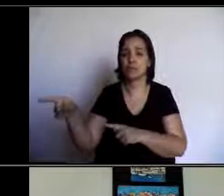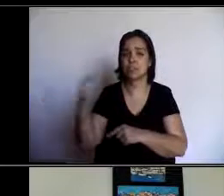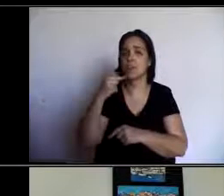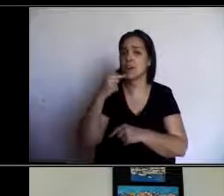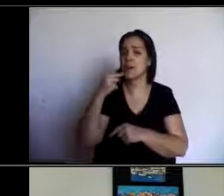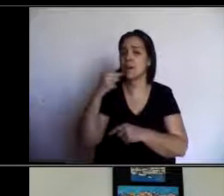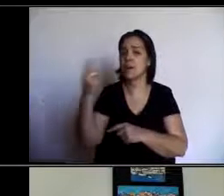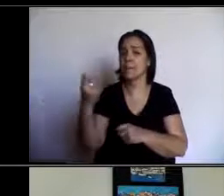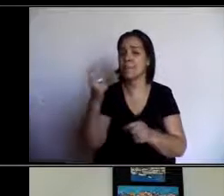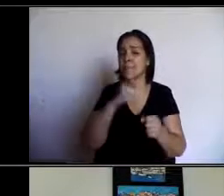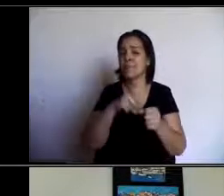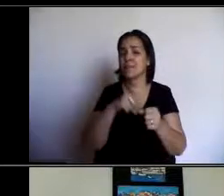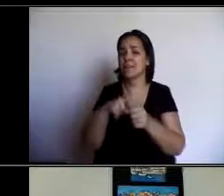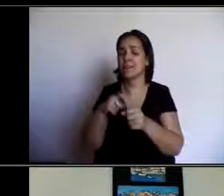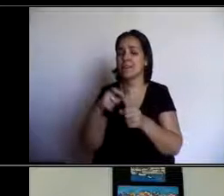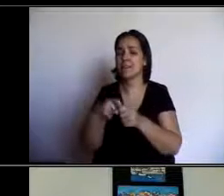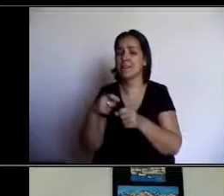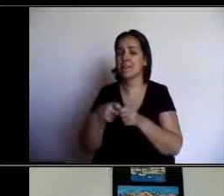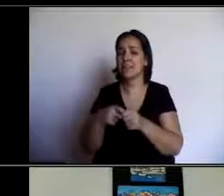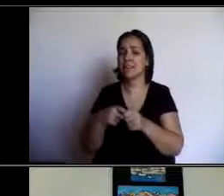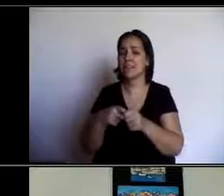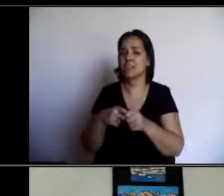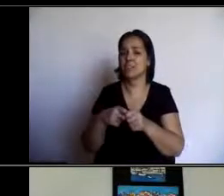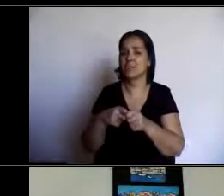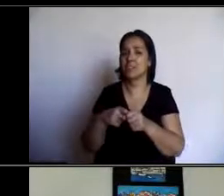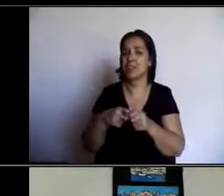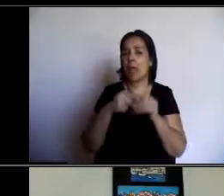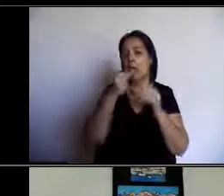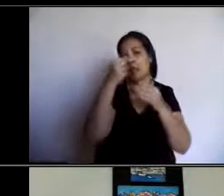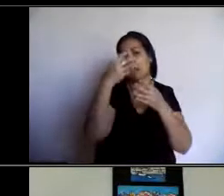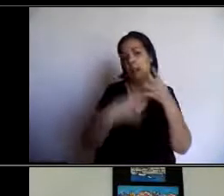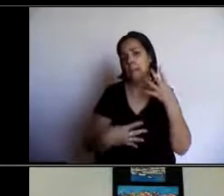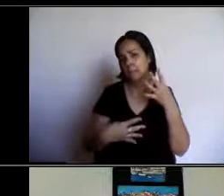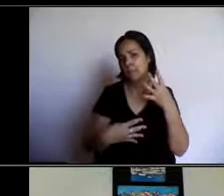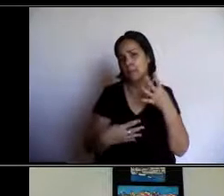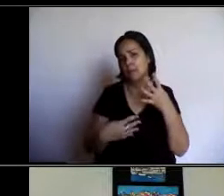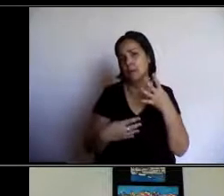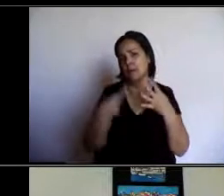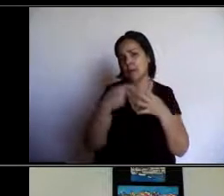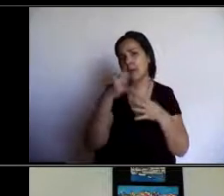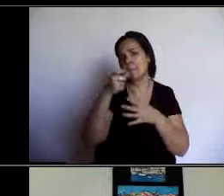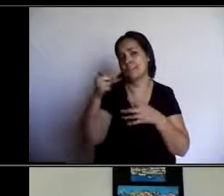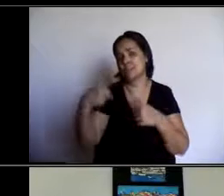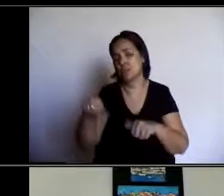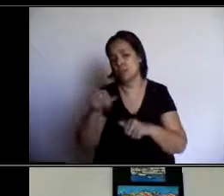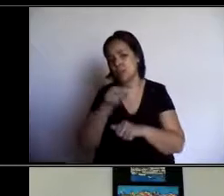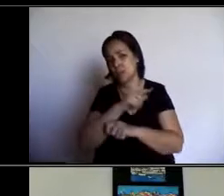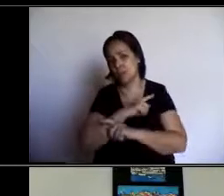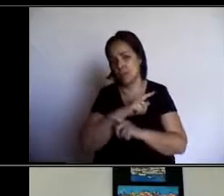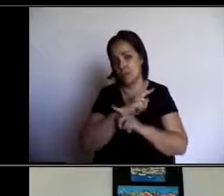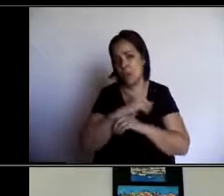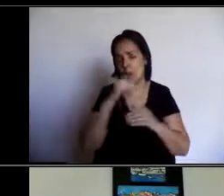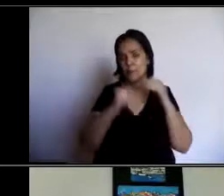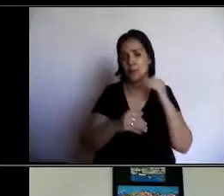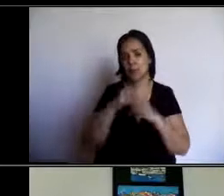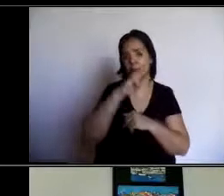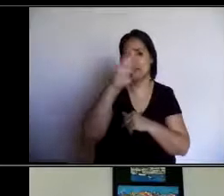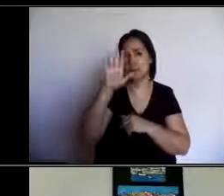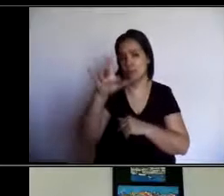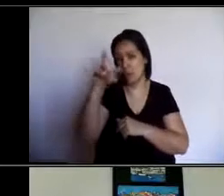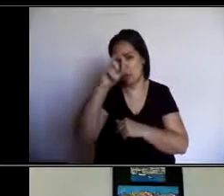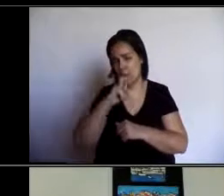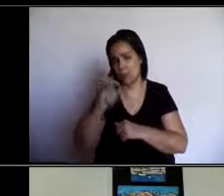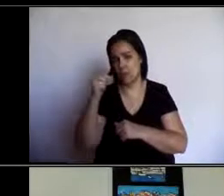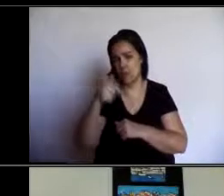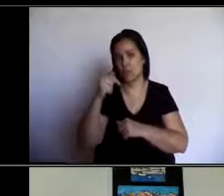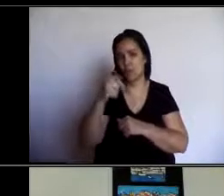serie de participantes que reunían las siguientes condiciones. Bueno, eran personas desempleadas, menores de 35 años,